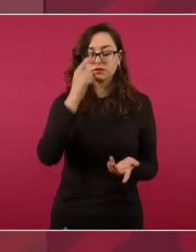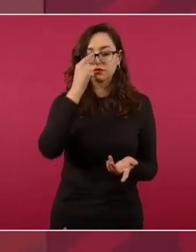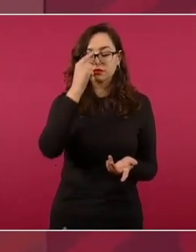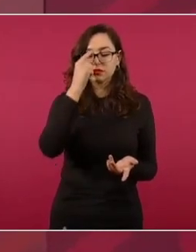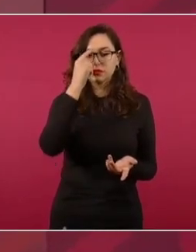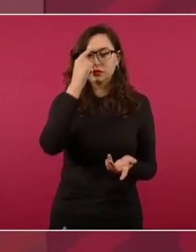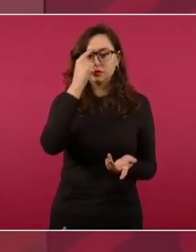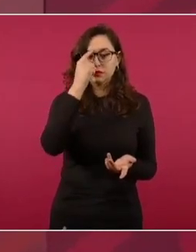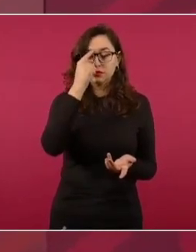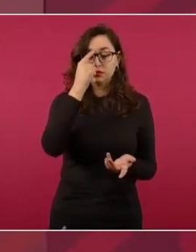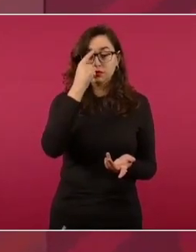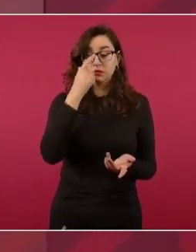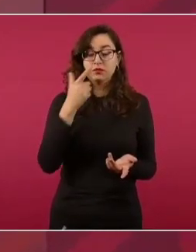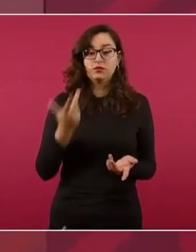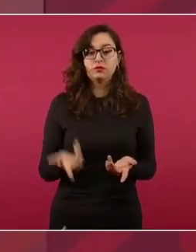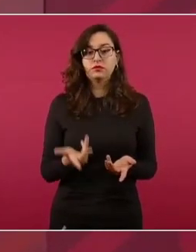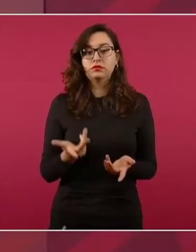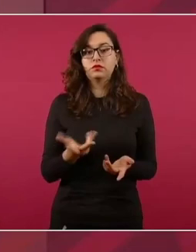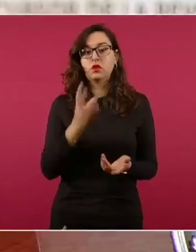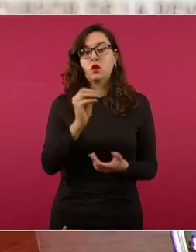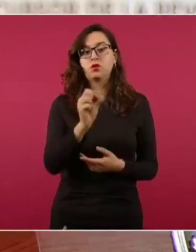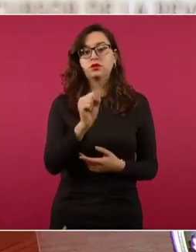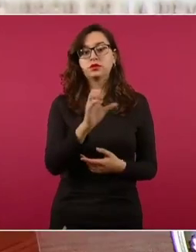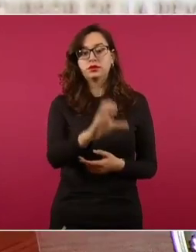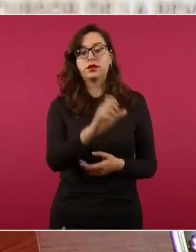organizaciones supuestamente de la sociedad civil.